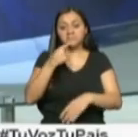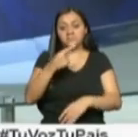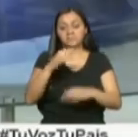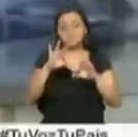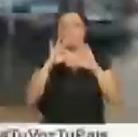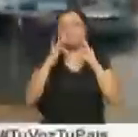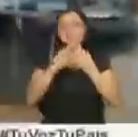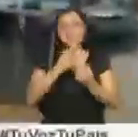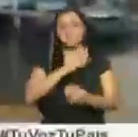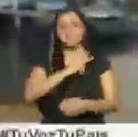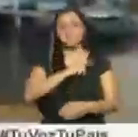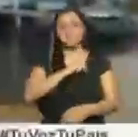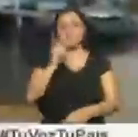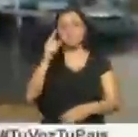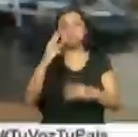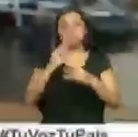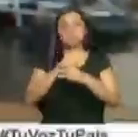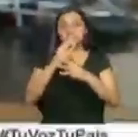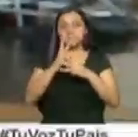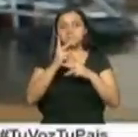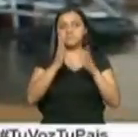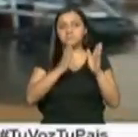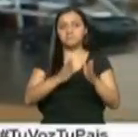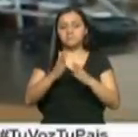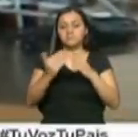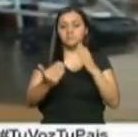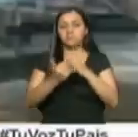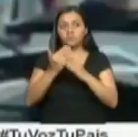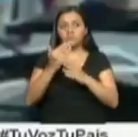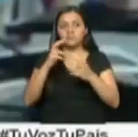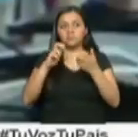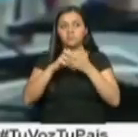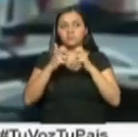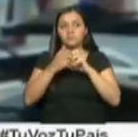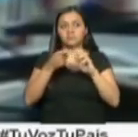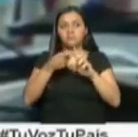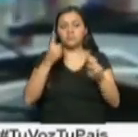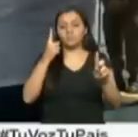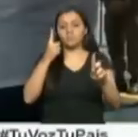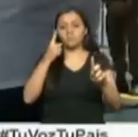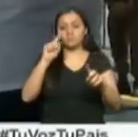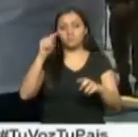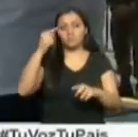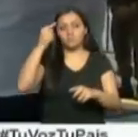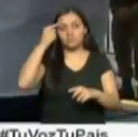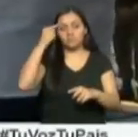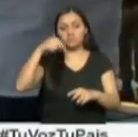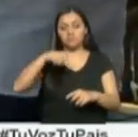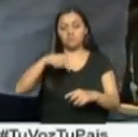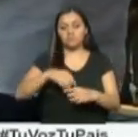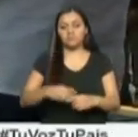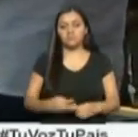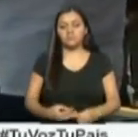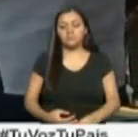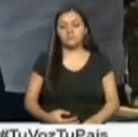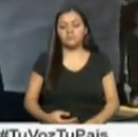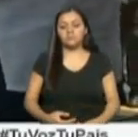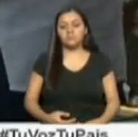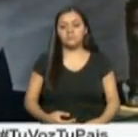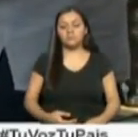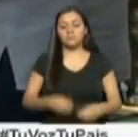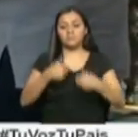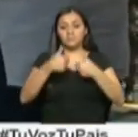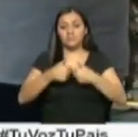familia Isaías desde Miami prepararía un nuevo ataque contra el gobierno nacional y los